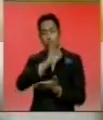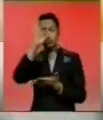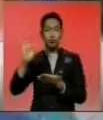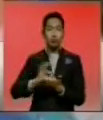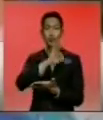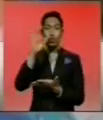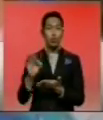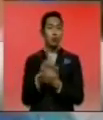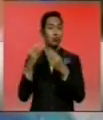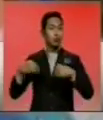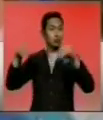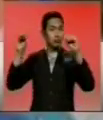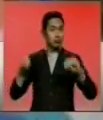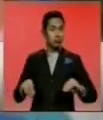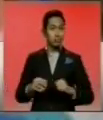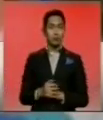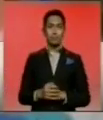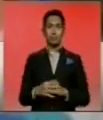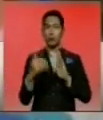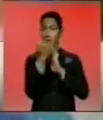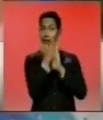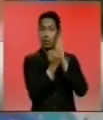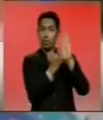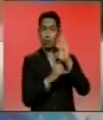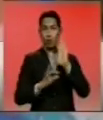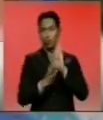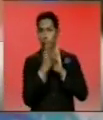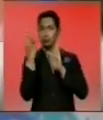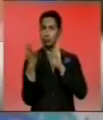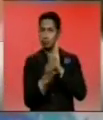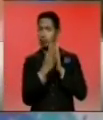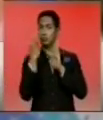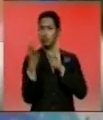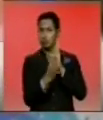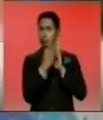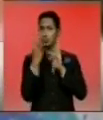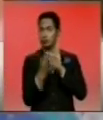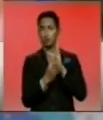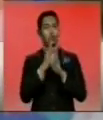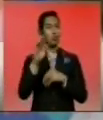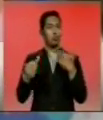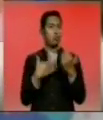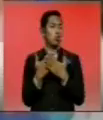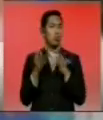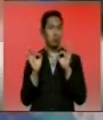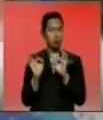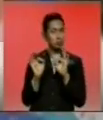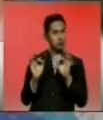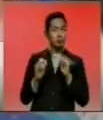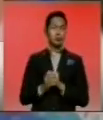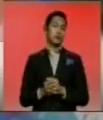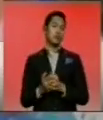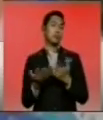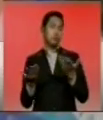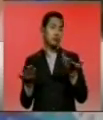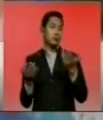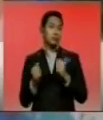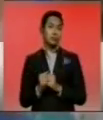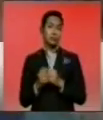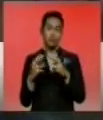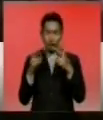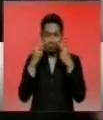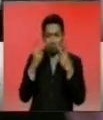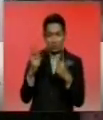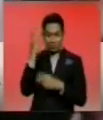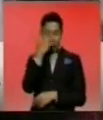y sus vivencias. Hasta el dibujo y el... hasta el terminado de que ya está como se le